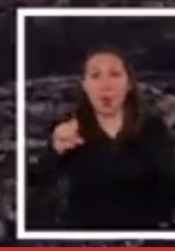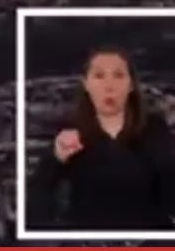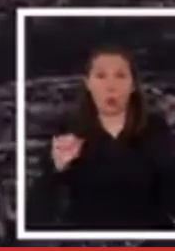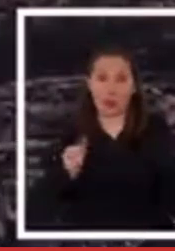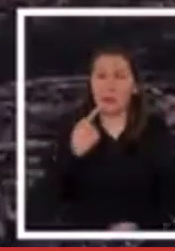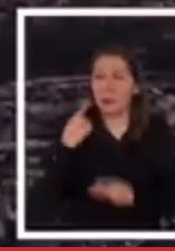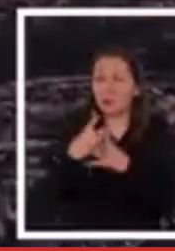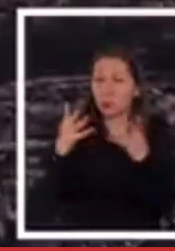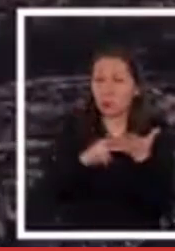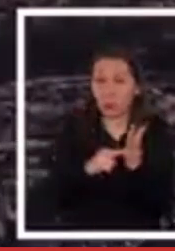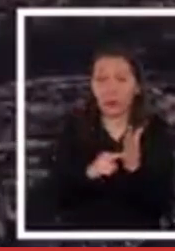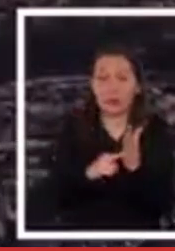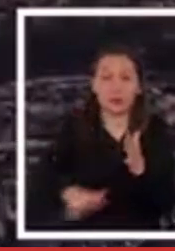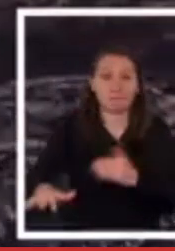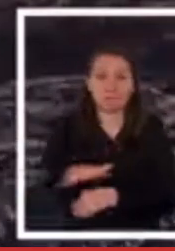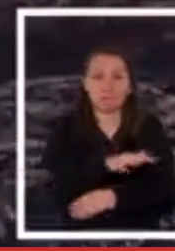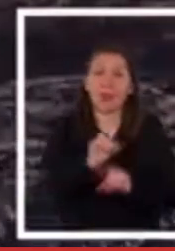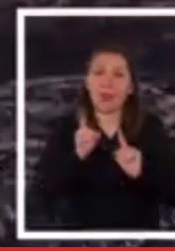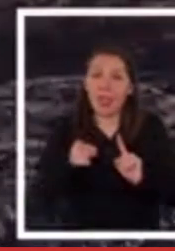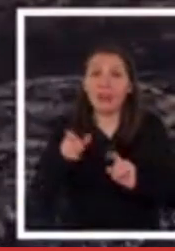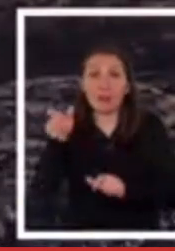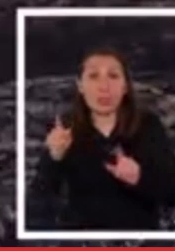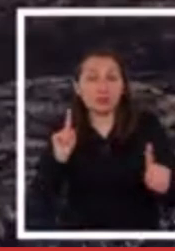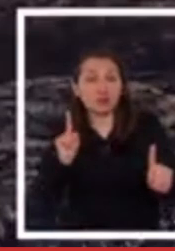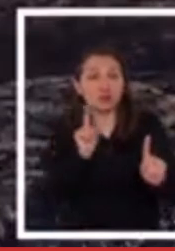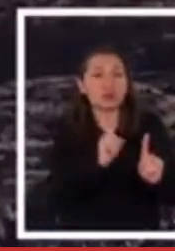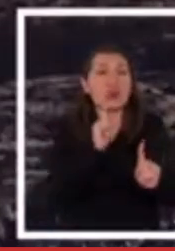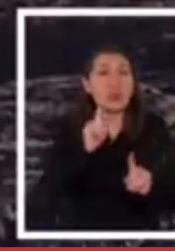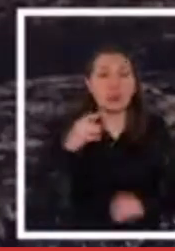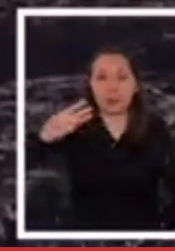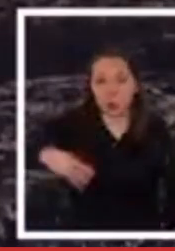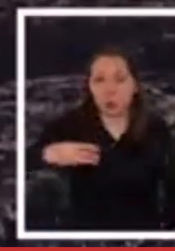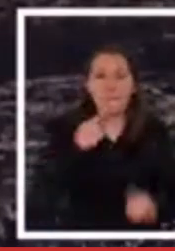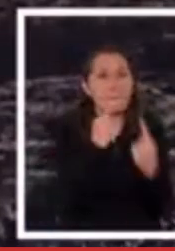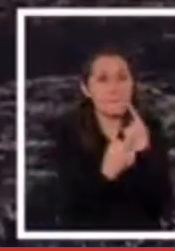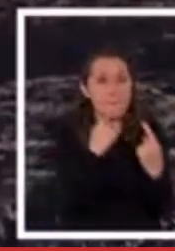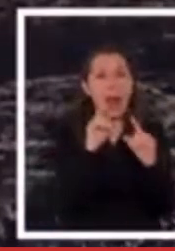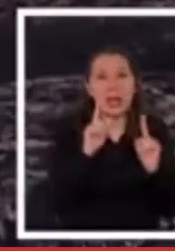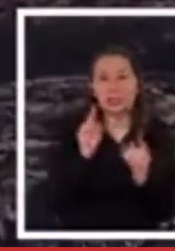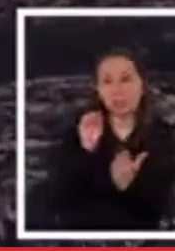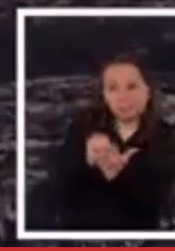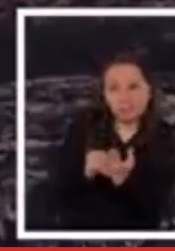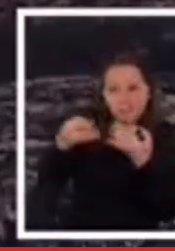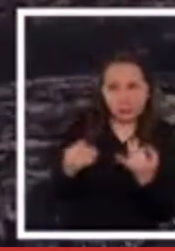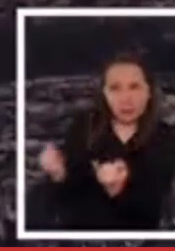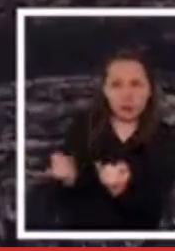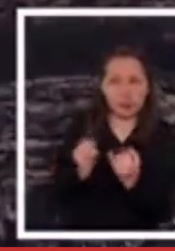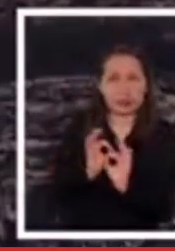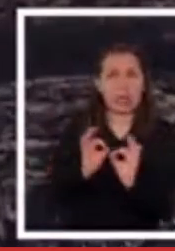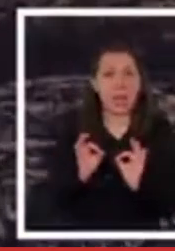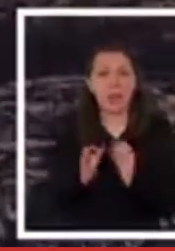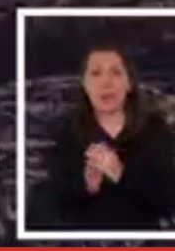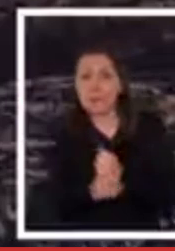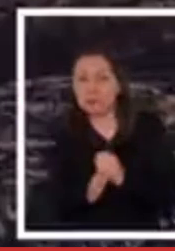problemas así que van a tienen que acercarse con los municipios Esa es la manera se chequear los datos que nada